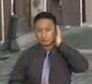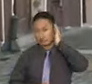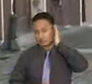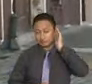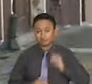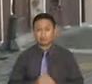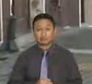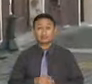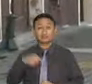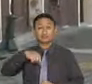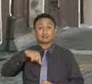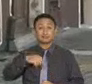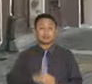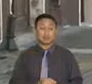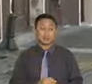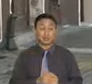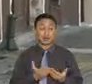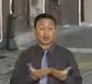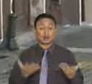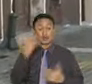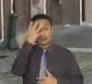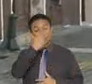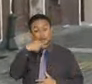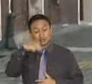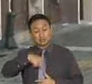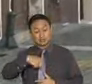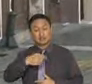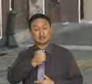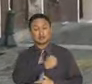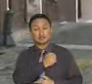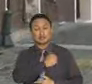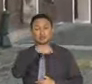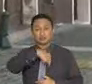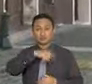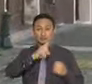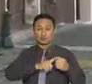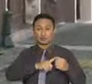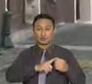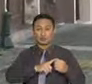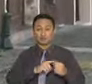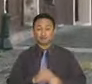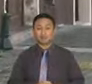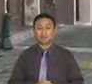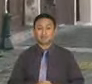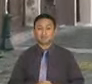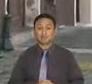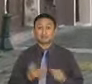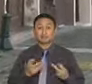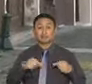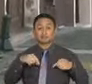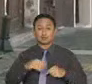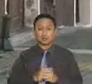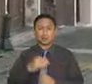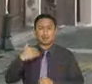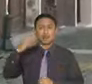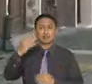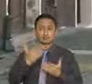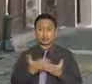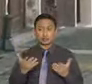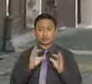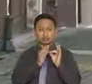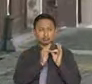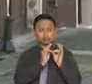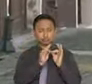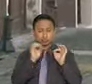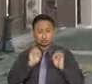estas son algunas de las joyas arquitectónicas que encuentra nuestro casco colonial que también es el mayor preservado y